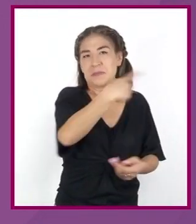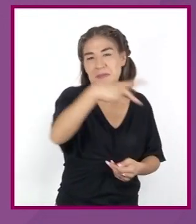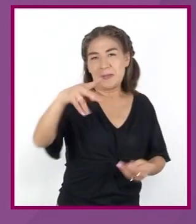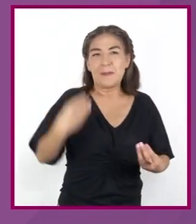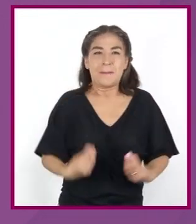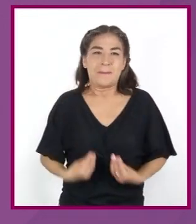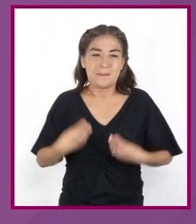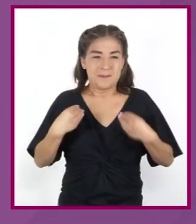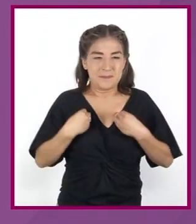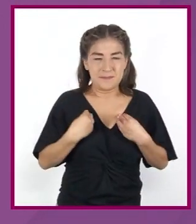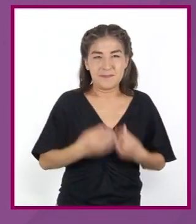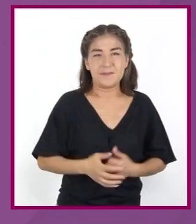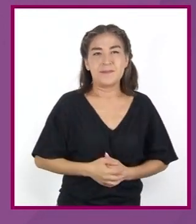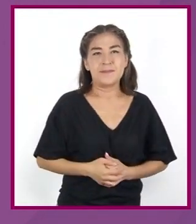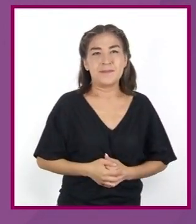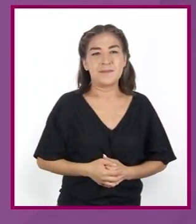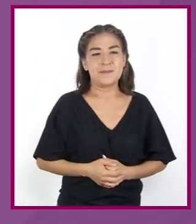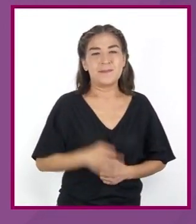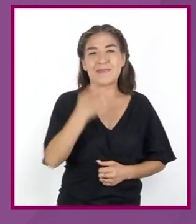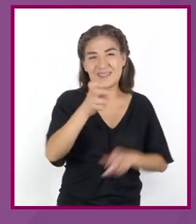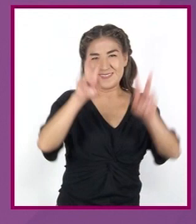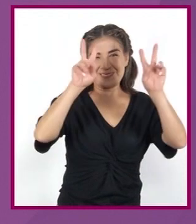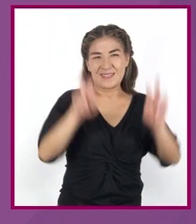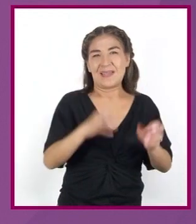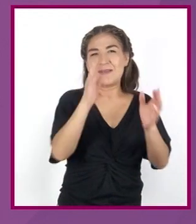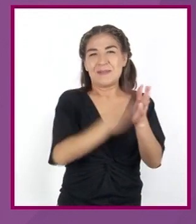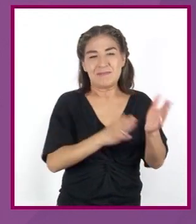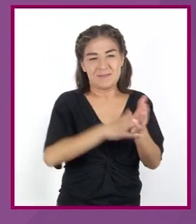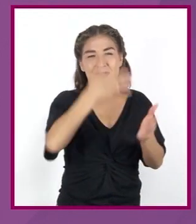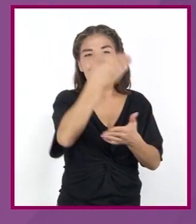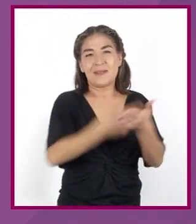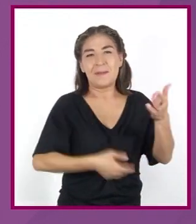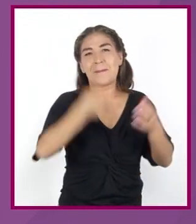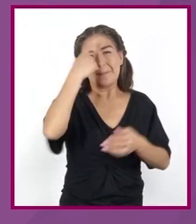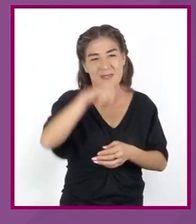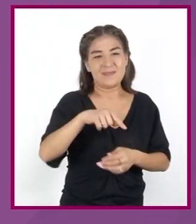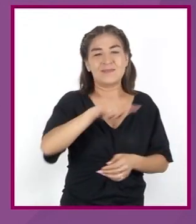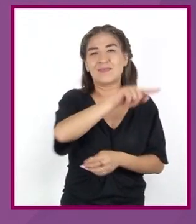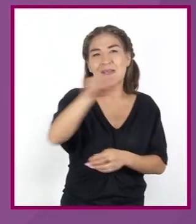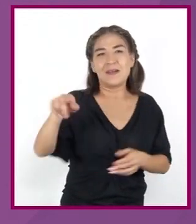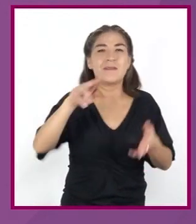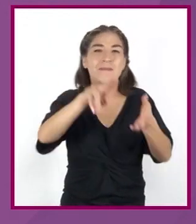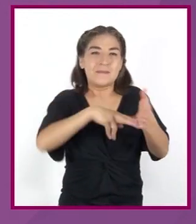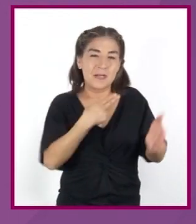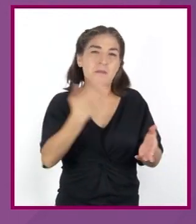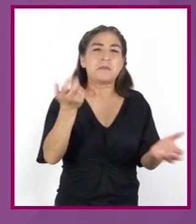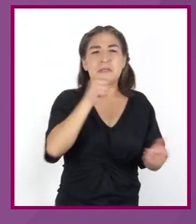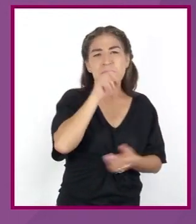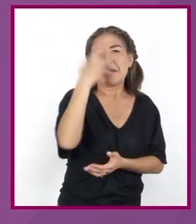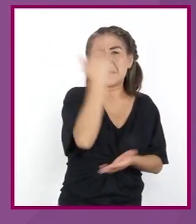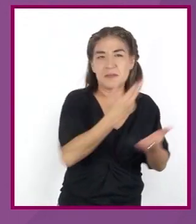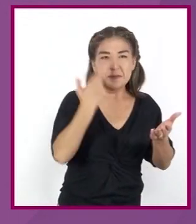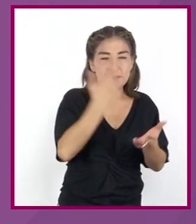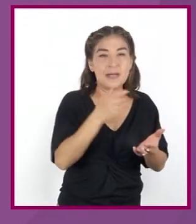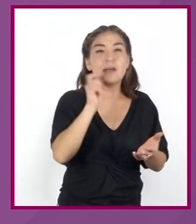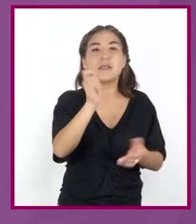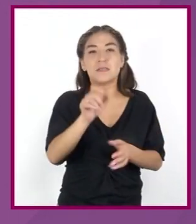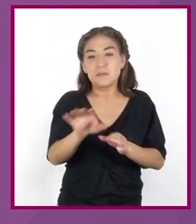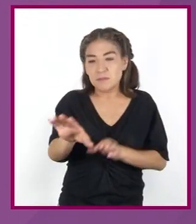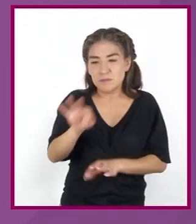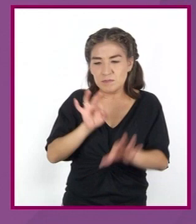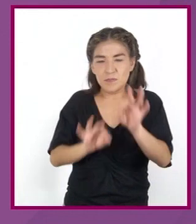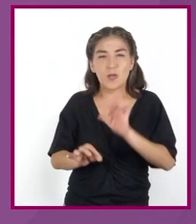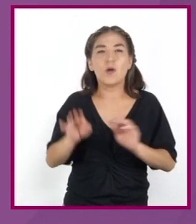todo el tema de documentos que podamos llegar a tener y que podamos firmar o revisar. Nos vamos a encontrar